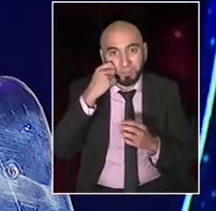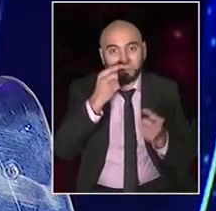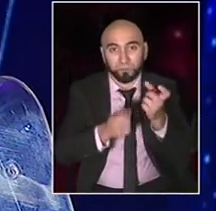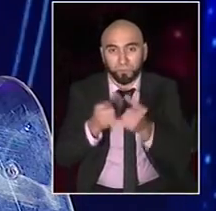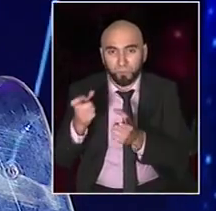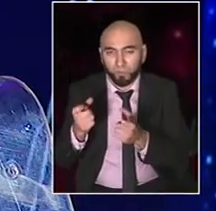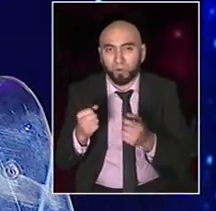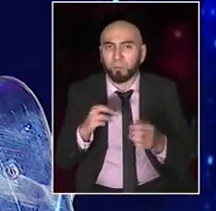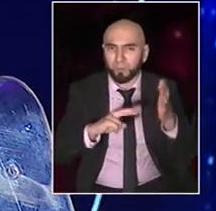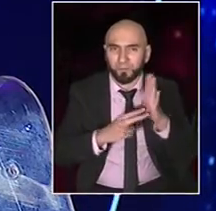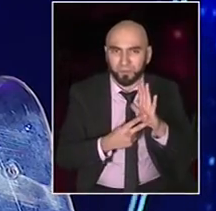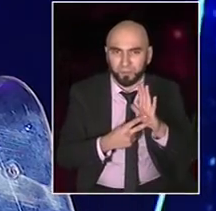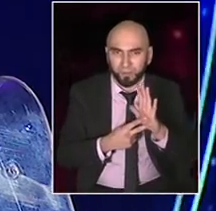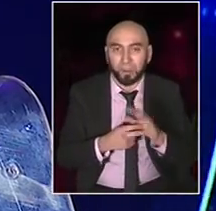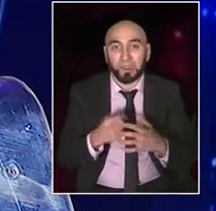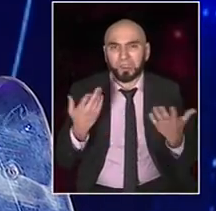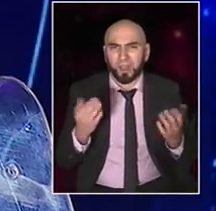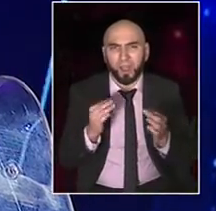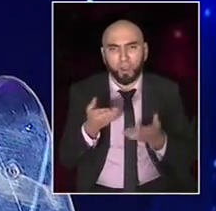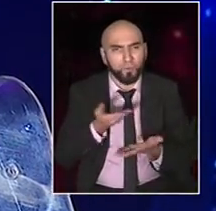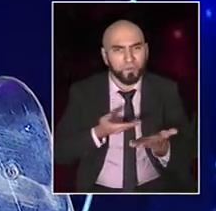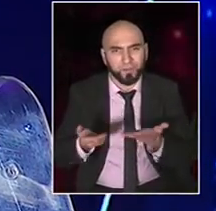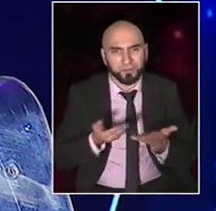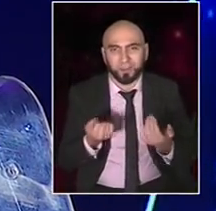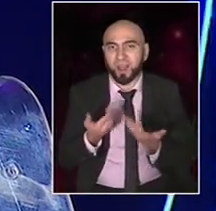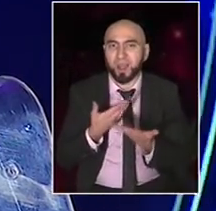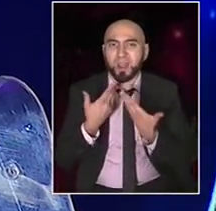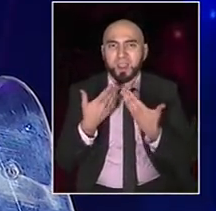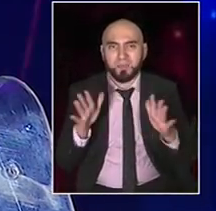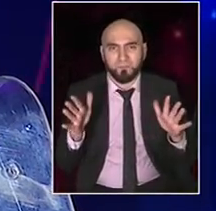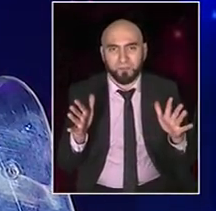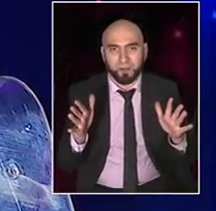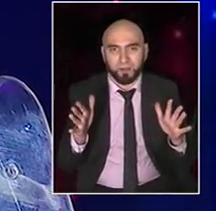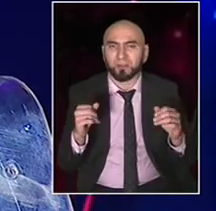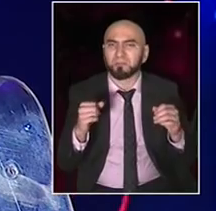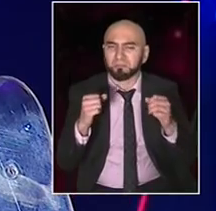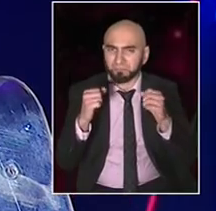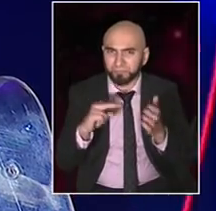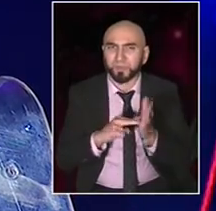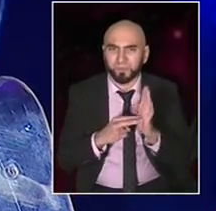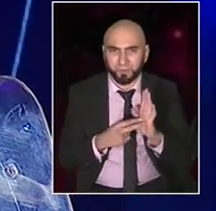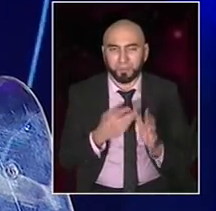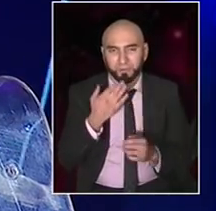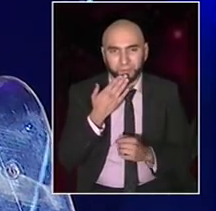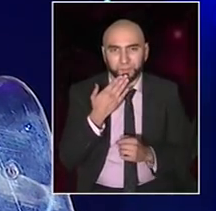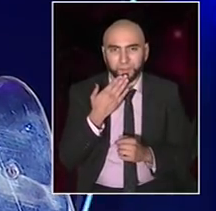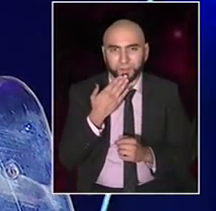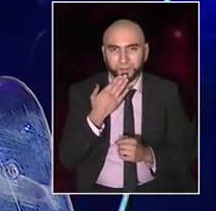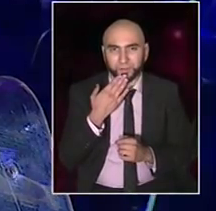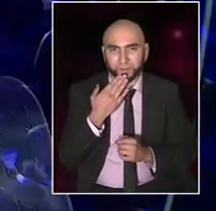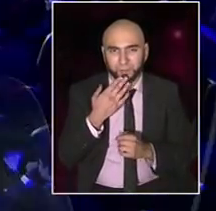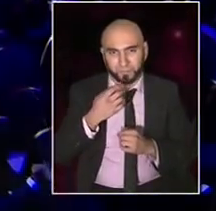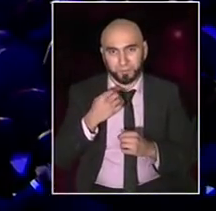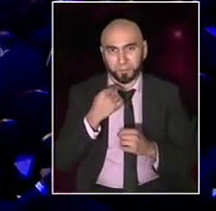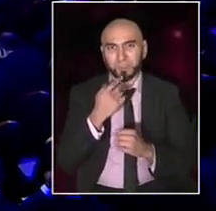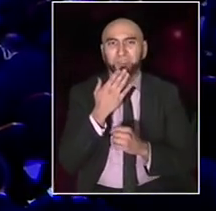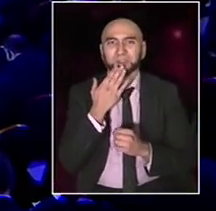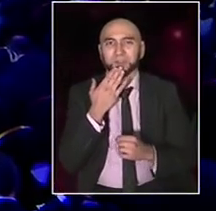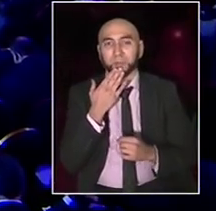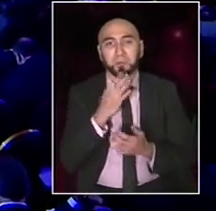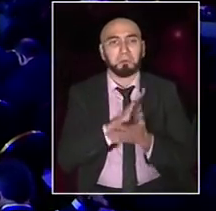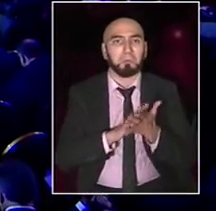que es la convivencia libre de los ciudadanos que puede estar amenazada. Y si bien, si no